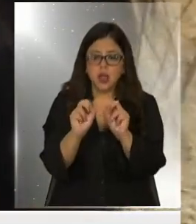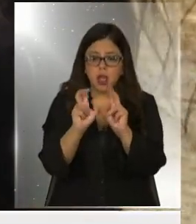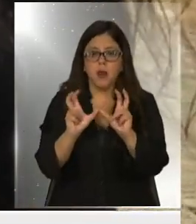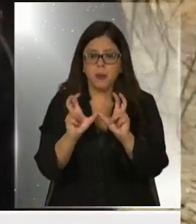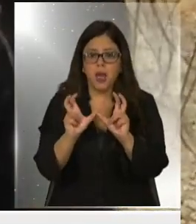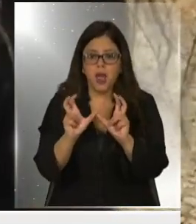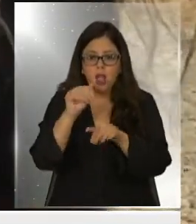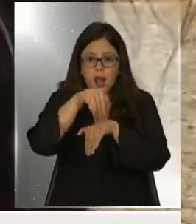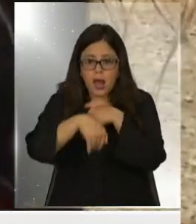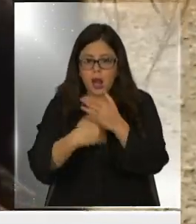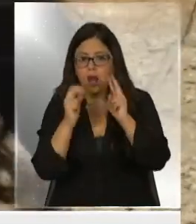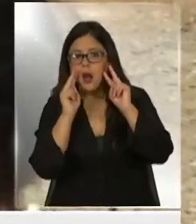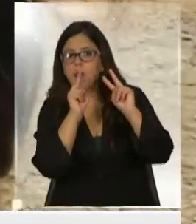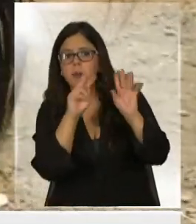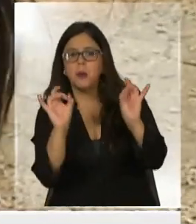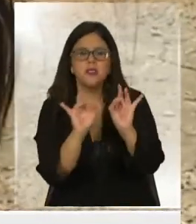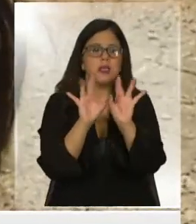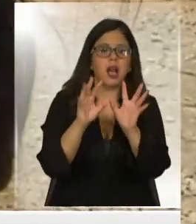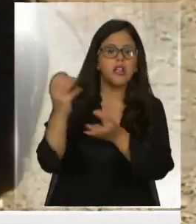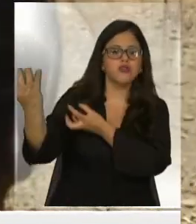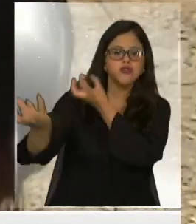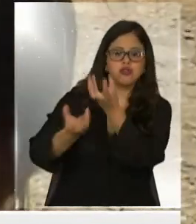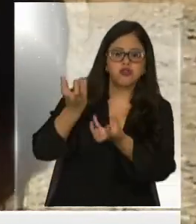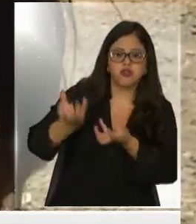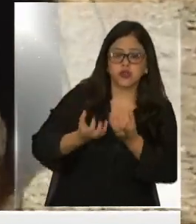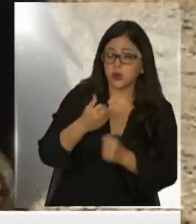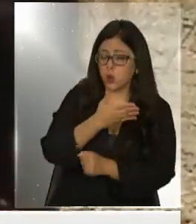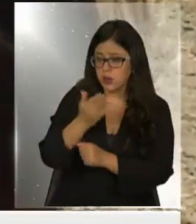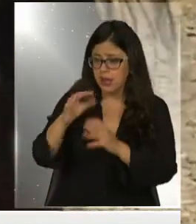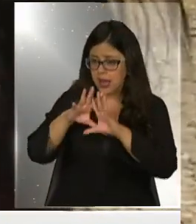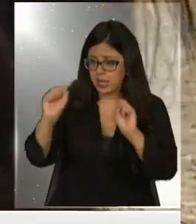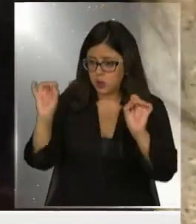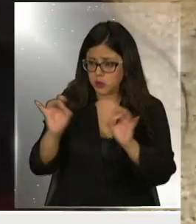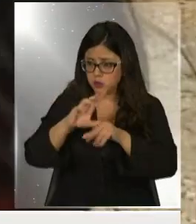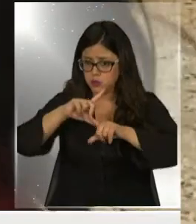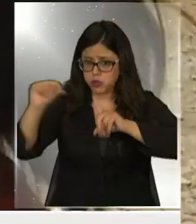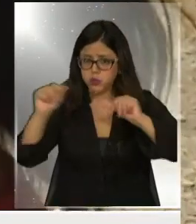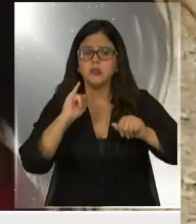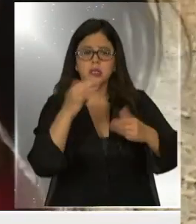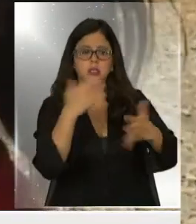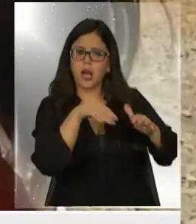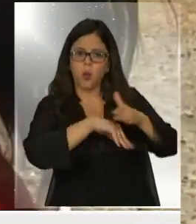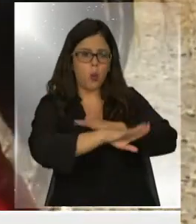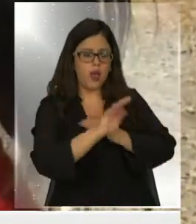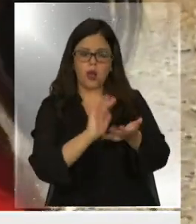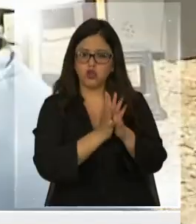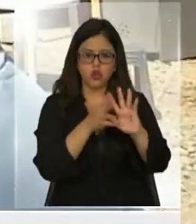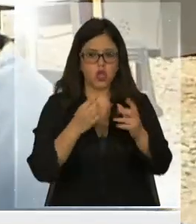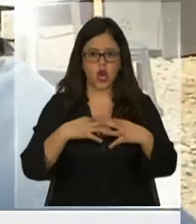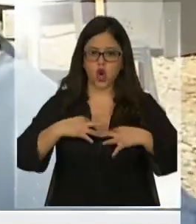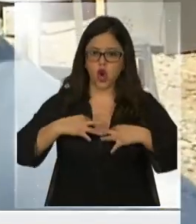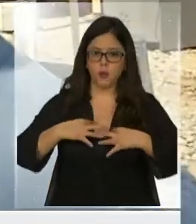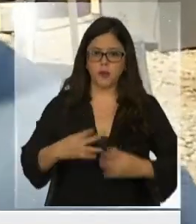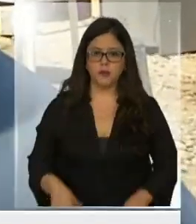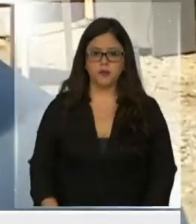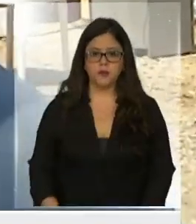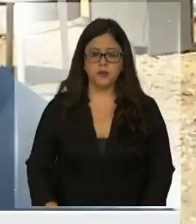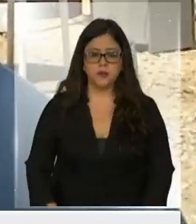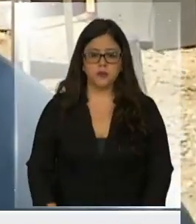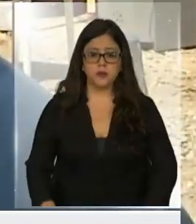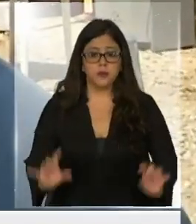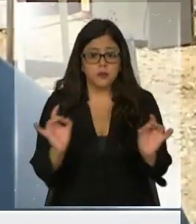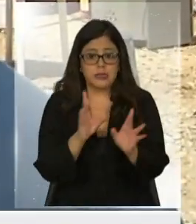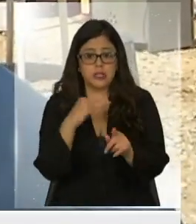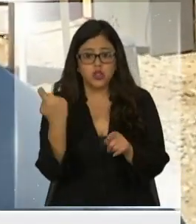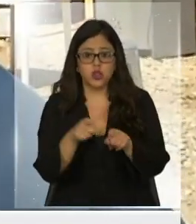ahí, mirando por si acaso todo. ¿Están listos para evacuar en el caso de que... Sí, tenemos todo guardado, la ropa adentro. Por si acaso, en el caso de que tengamos